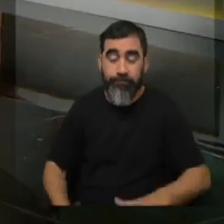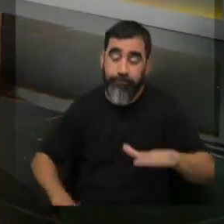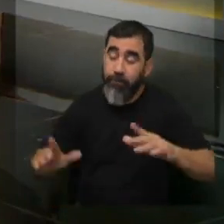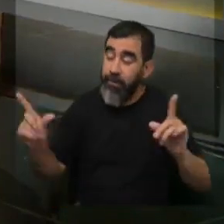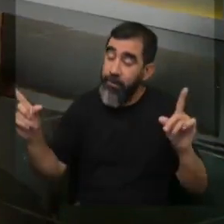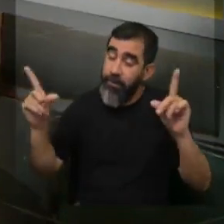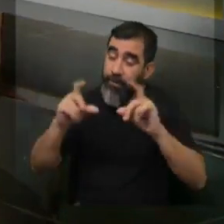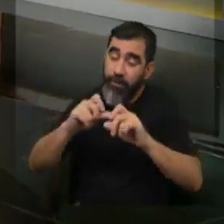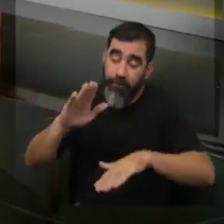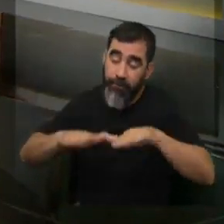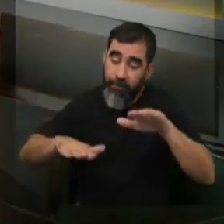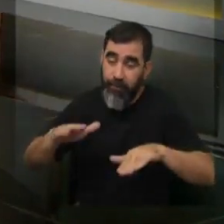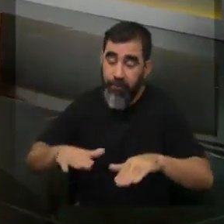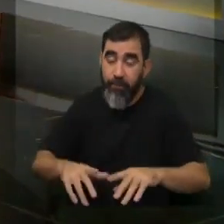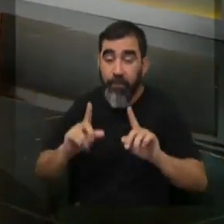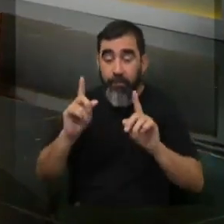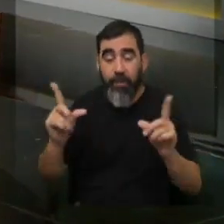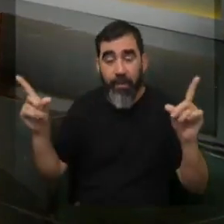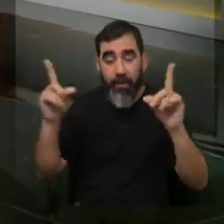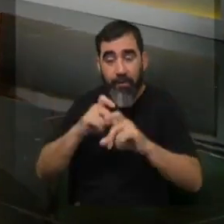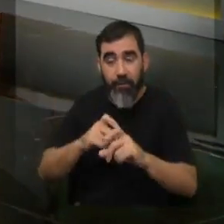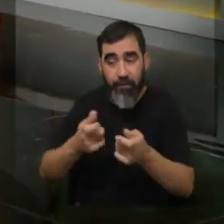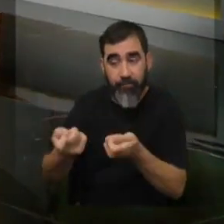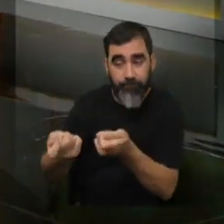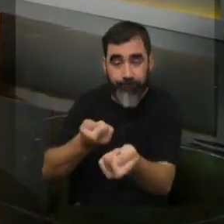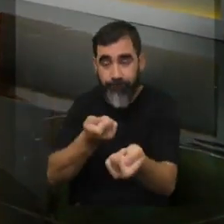difícil, y sobre todo es difícil de maniobrar.